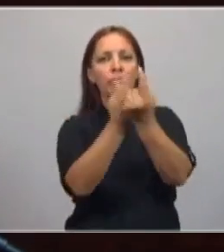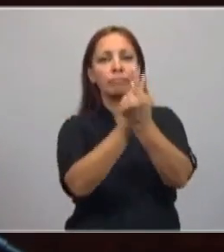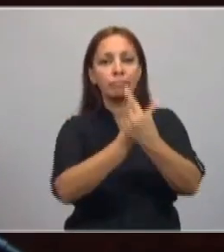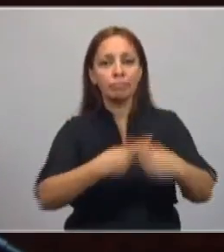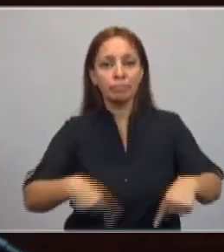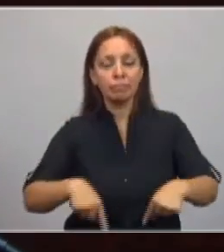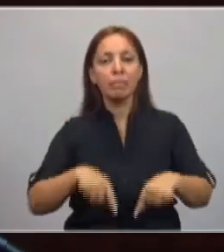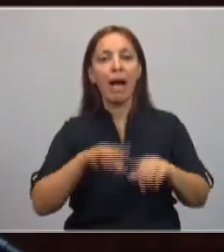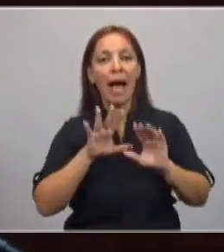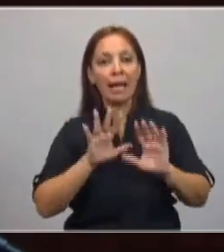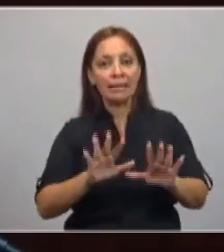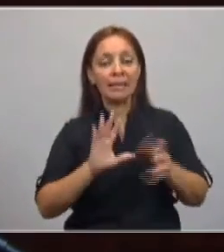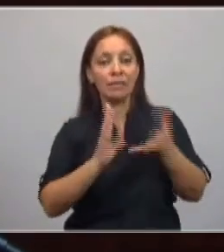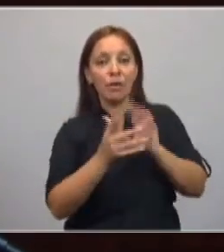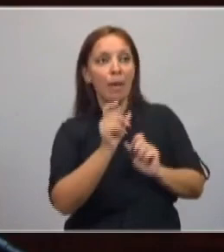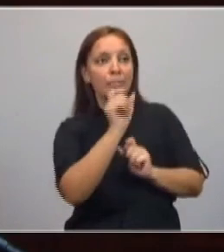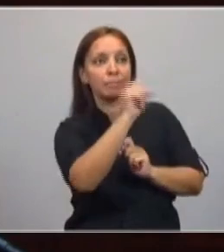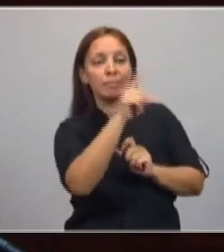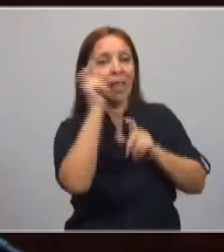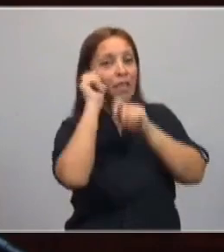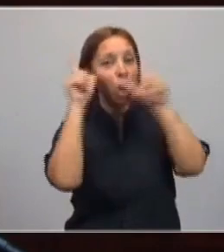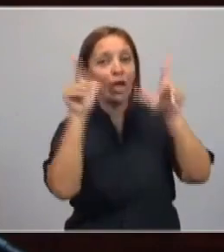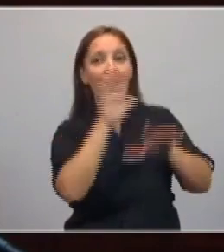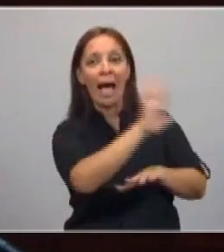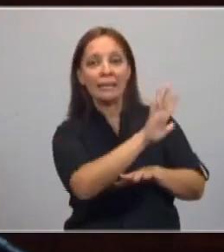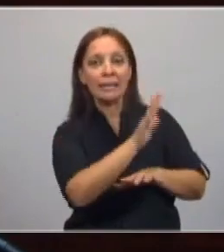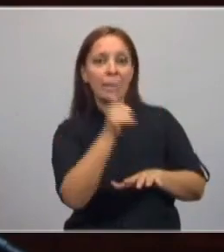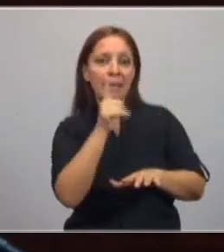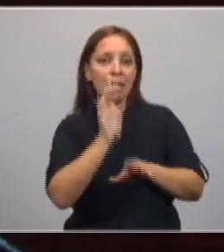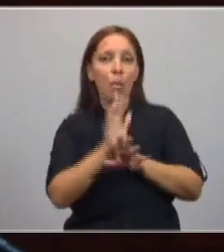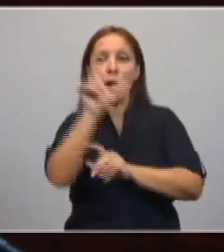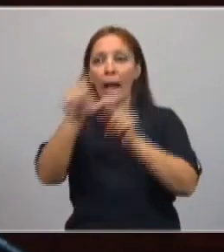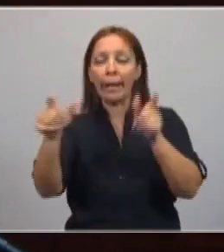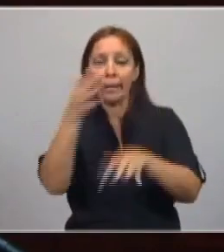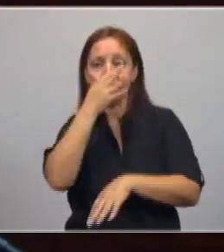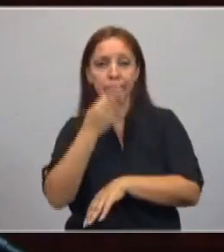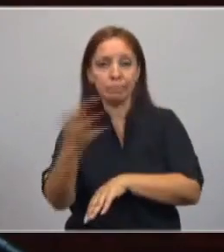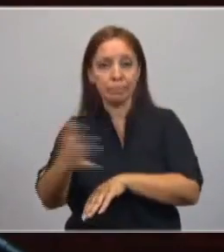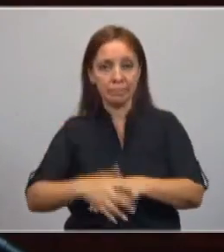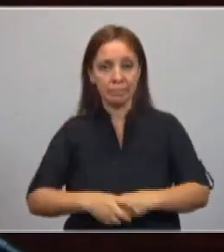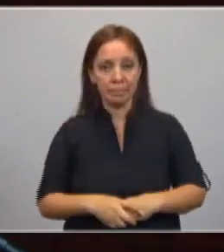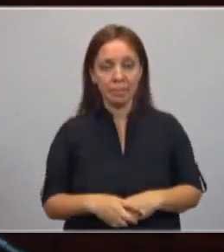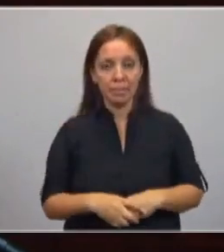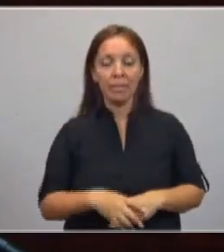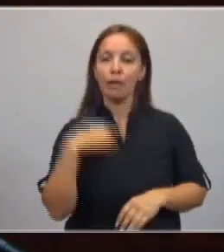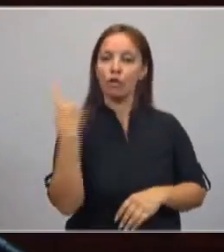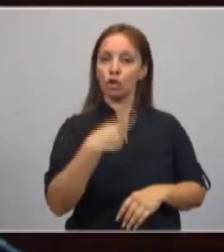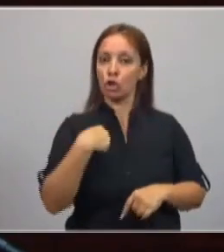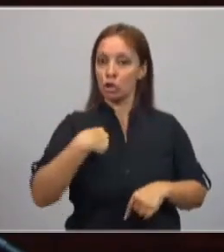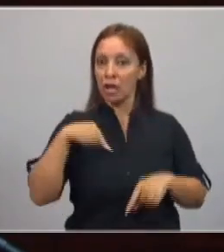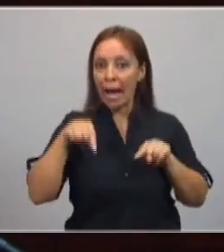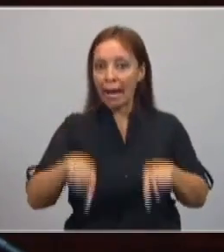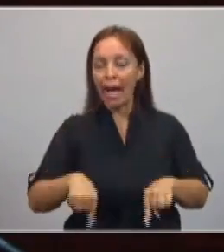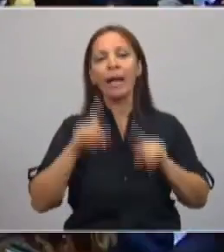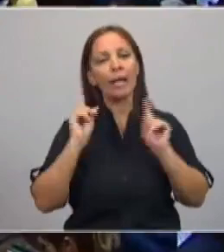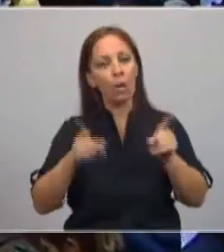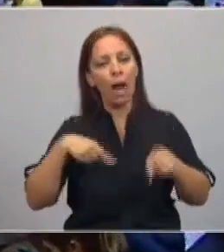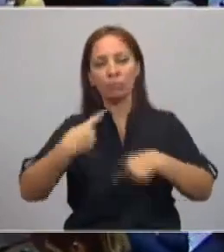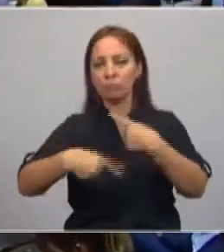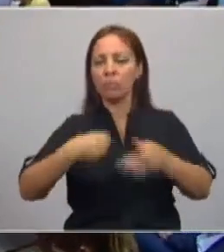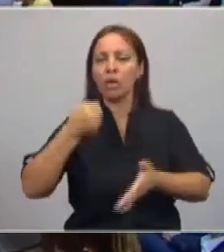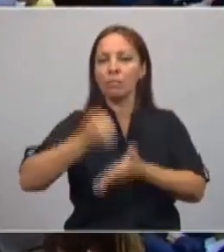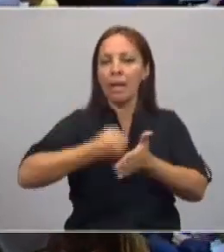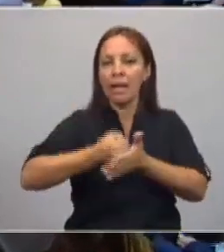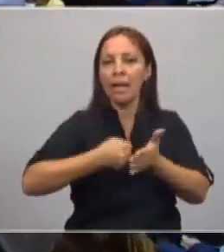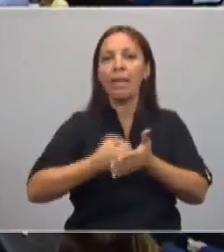ideología anarcocapitalista, todo lo humano le es ajeno. Nosotros desde aquí vamos a seguir peleando por